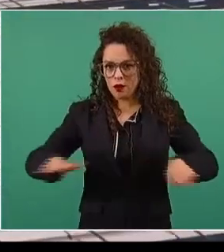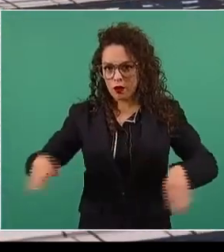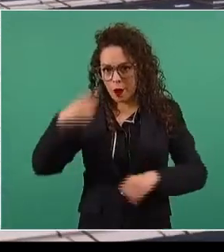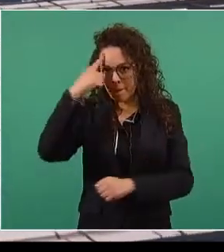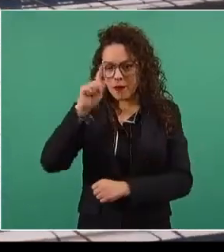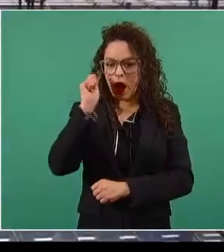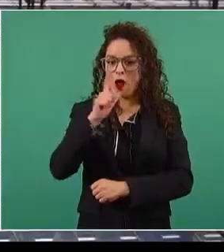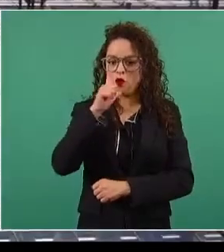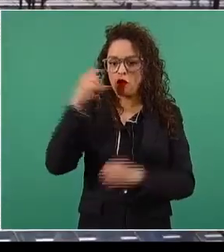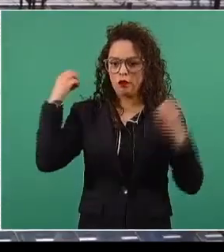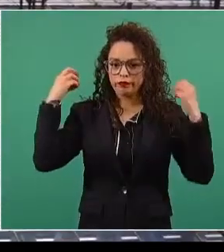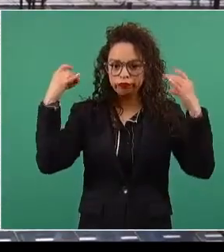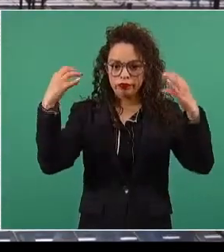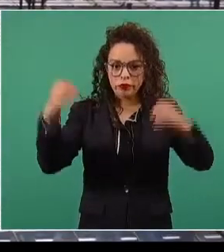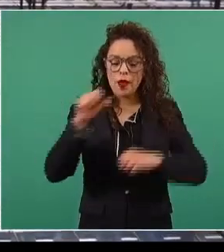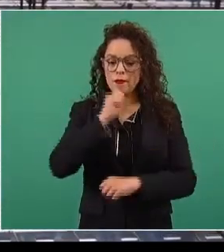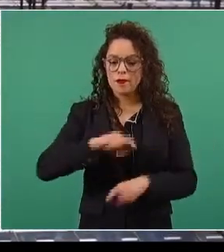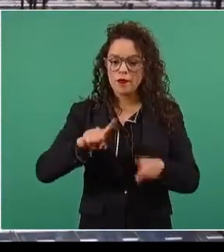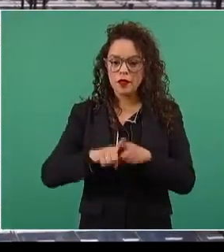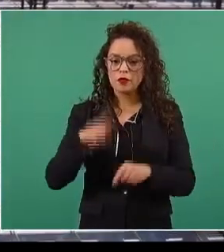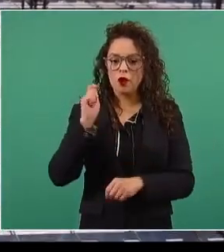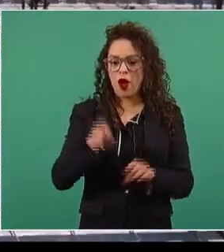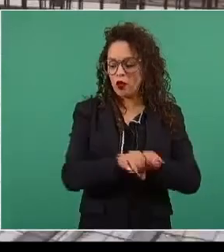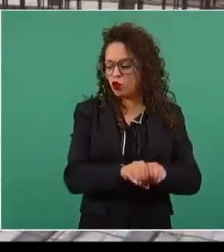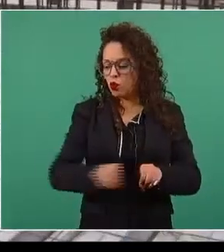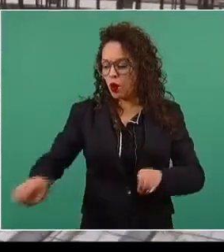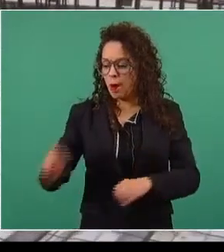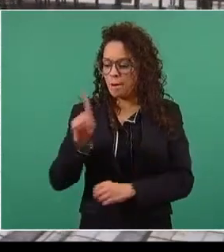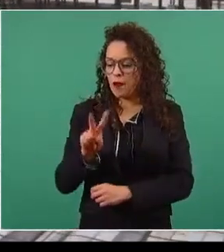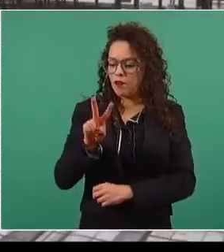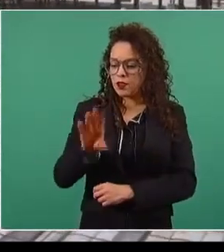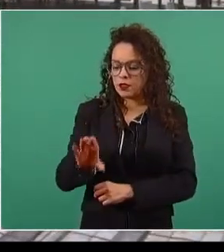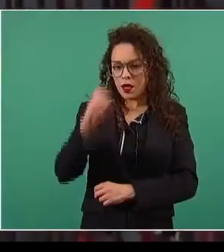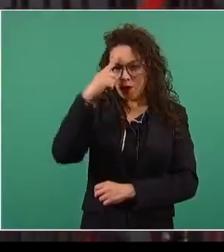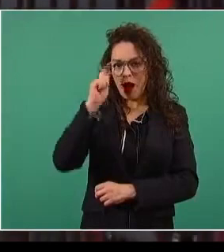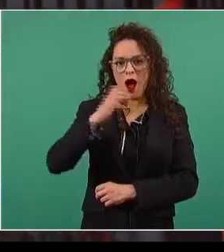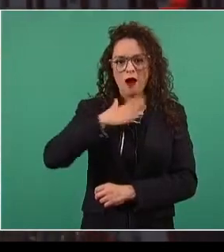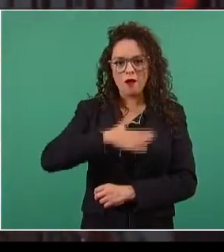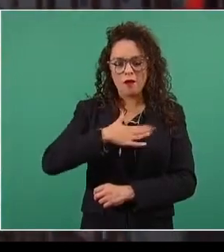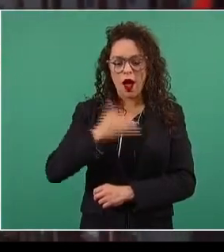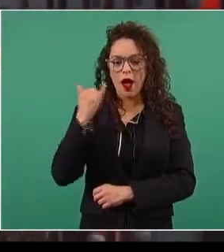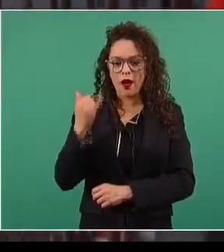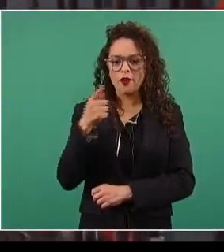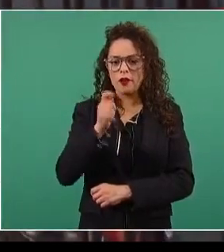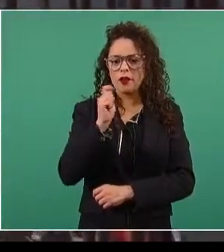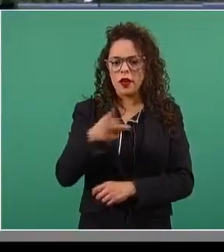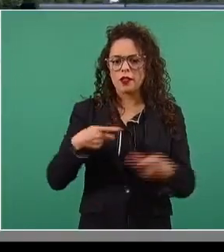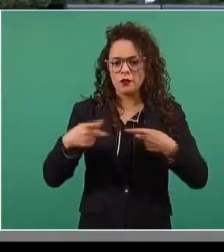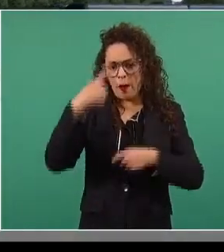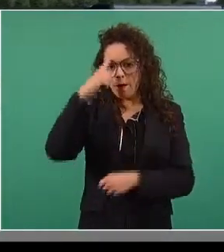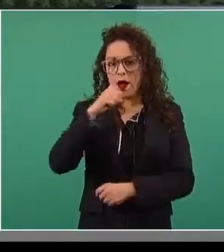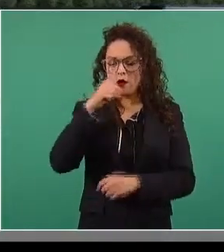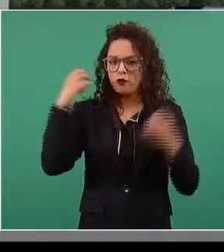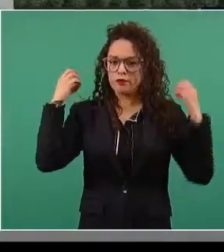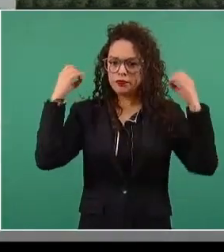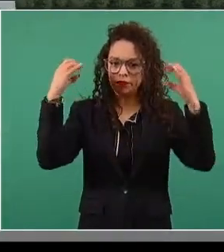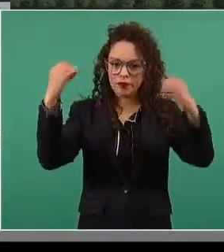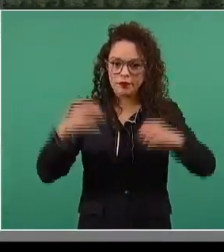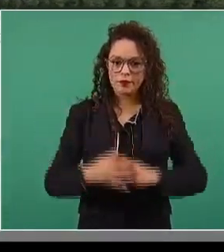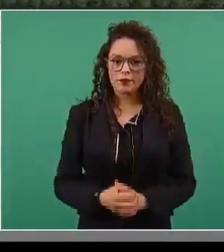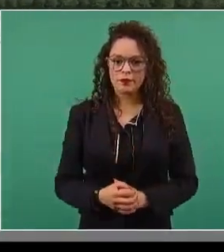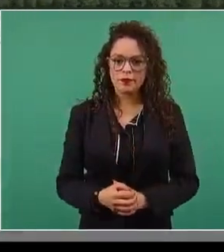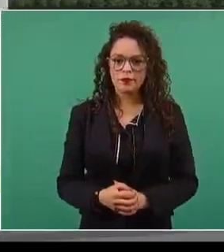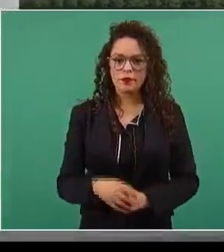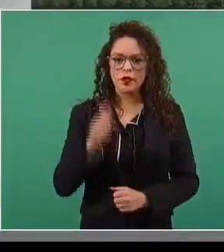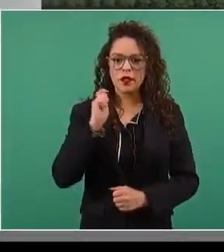postes de luminarias, así como de tubería de PVC para pasos de sanitarios y las preparaciones para luminarias. En la terminal de